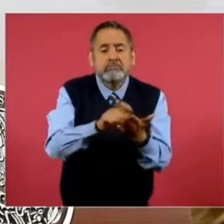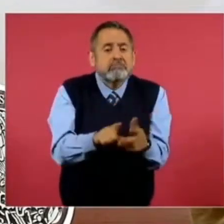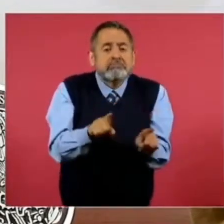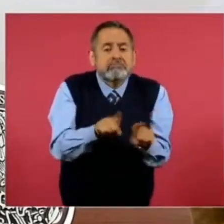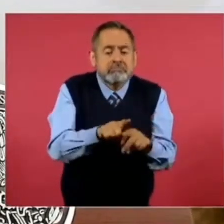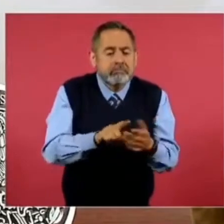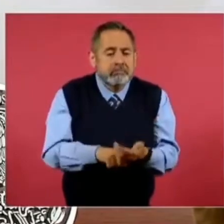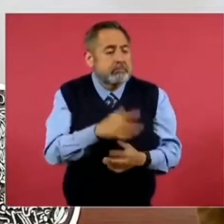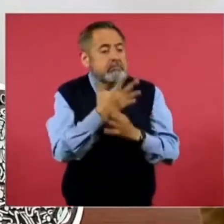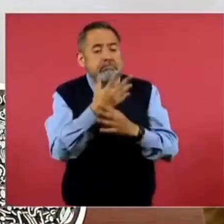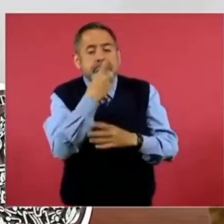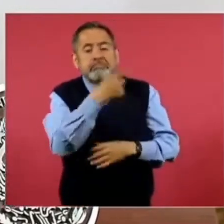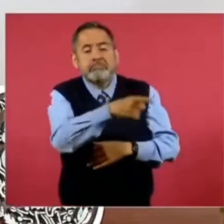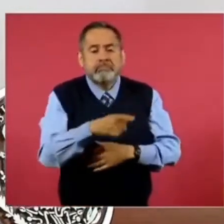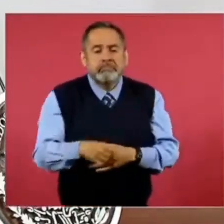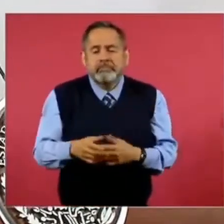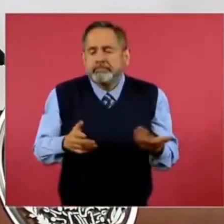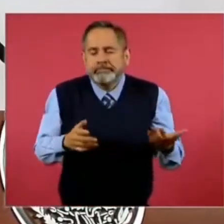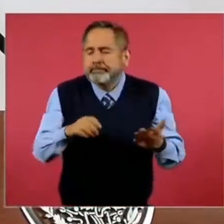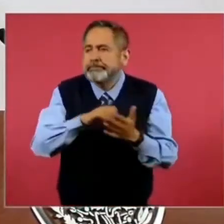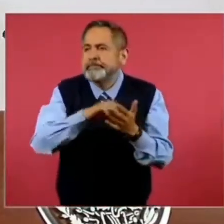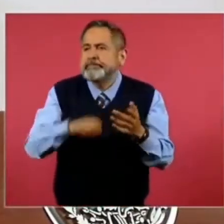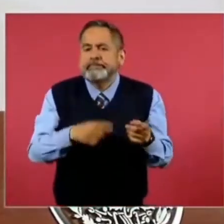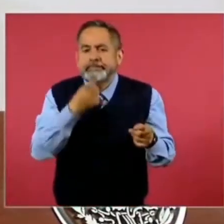Ella dice, por ejemplo,